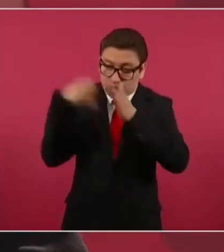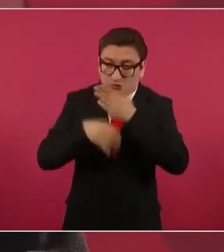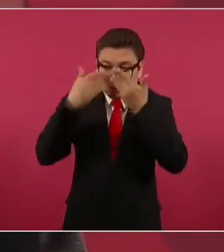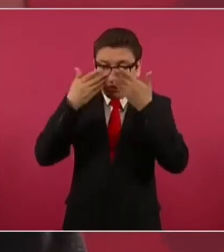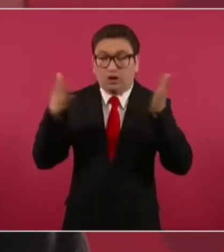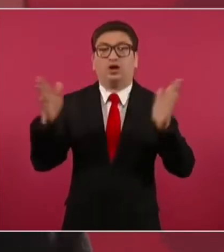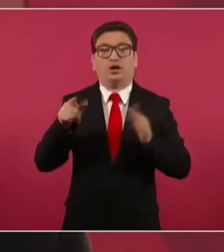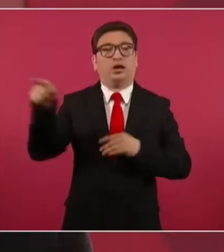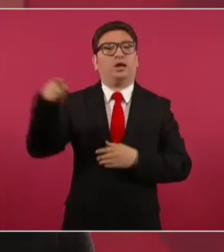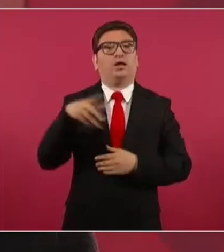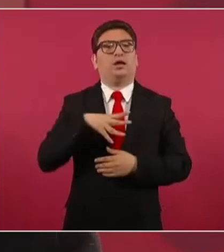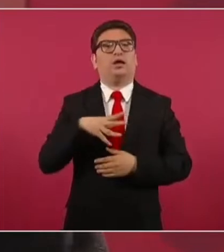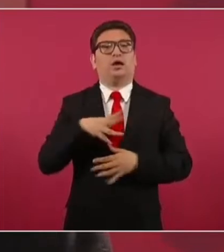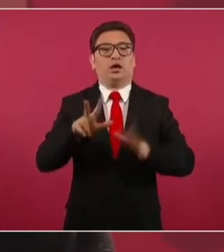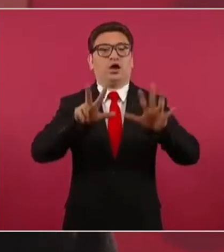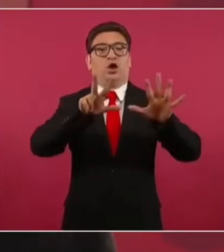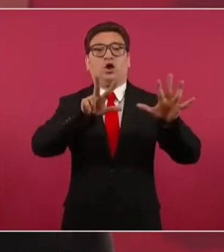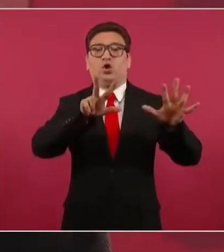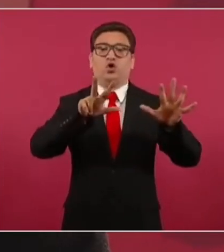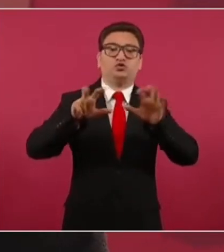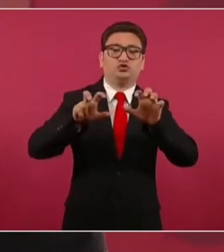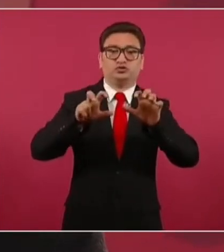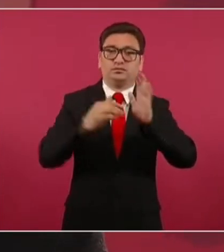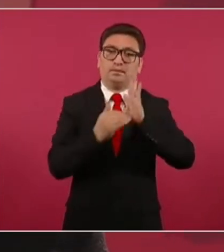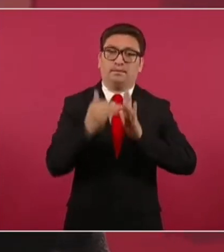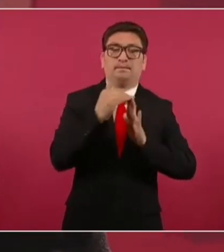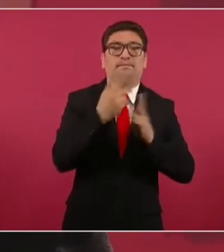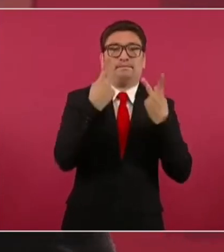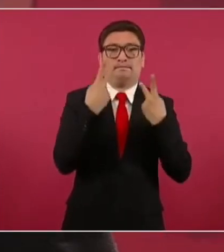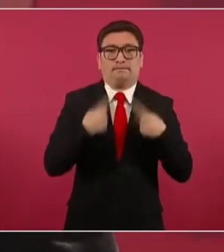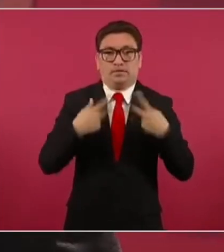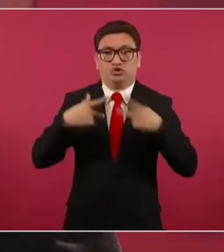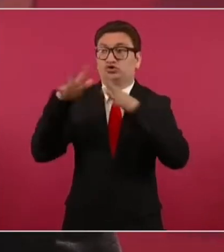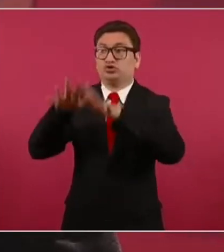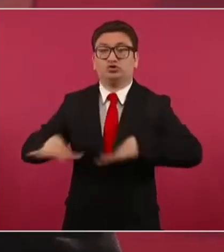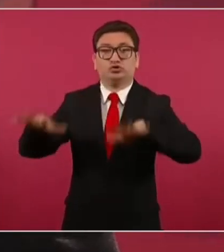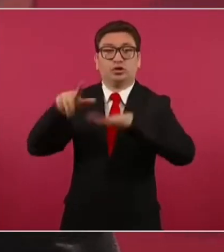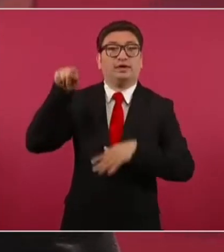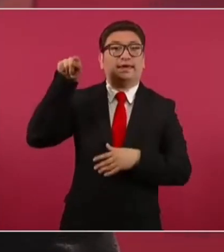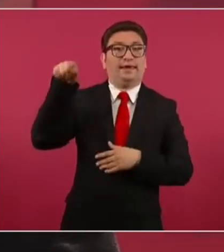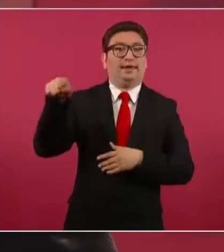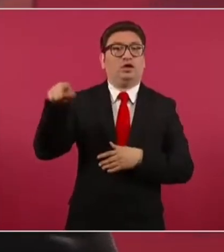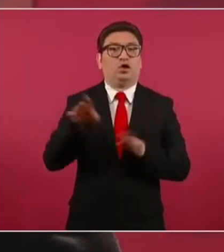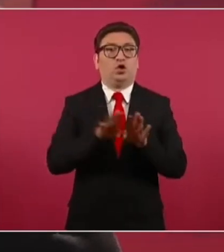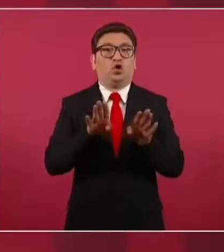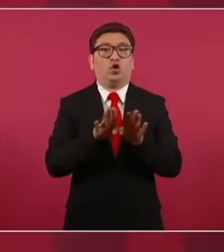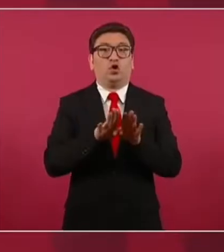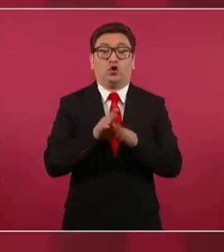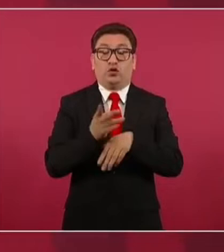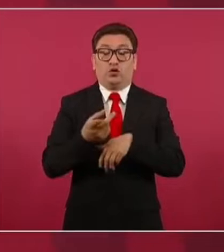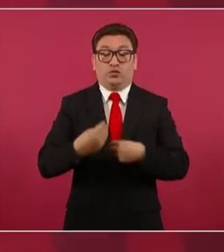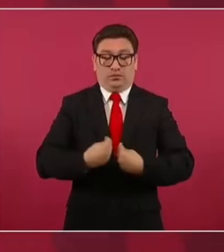800 millones de seres humanos que viven o sobreviven con $1